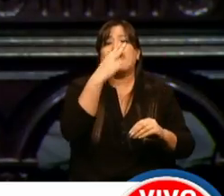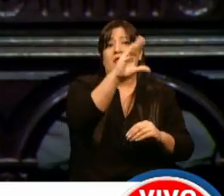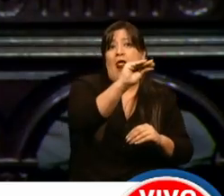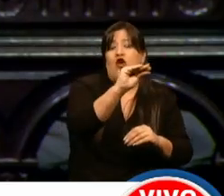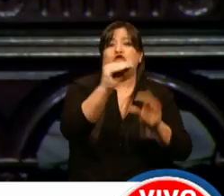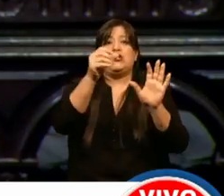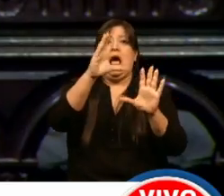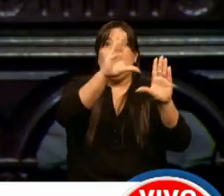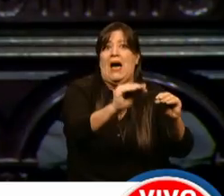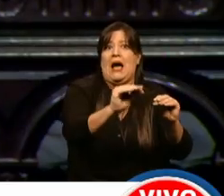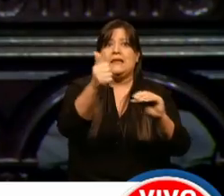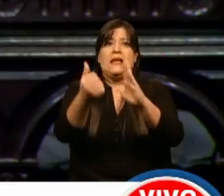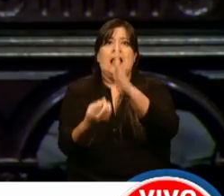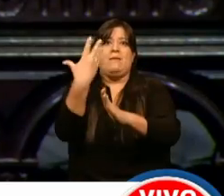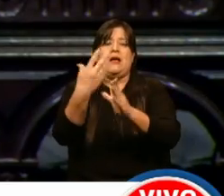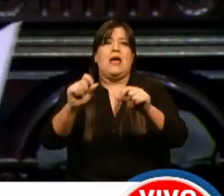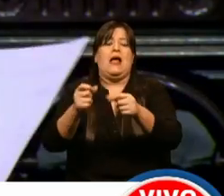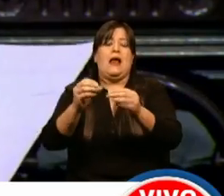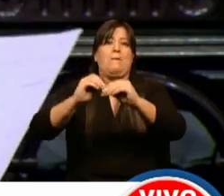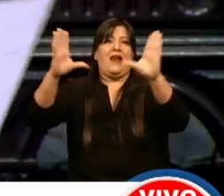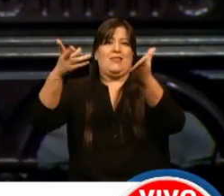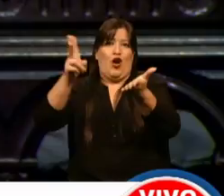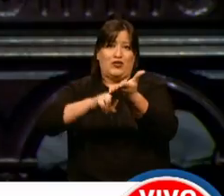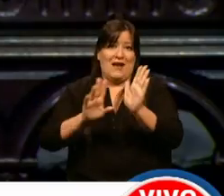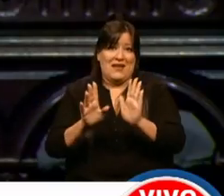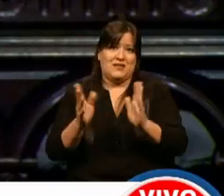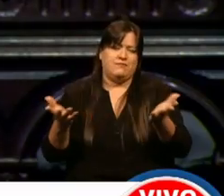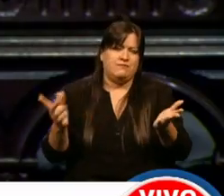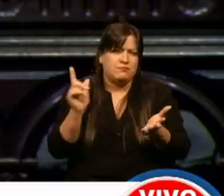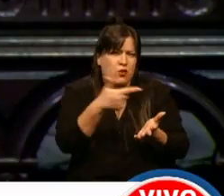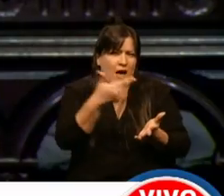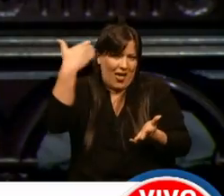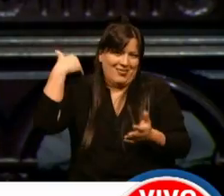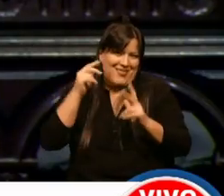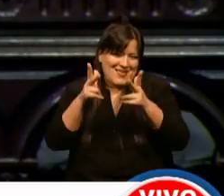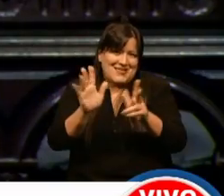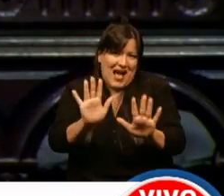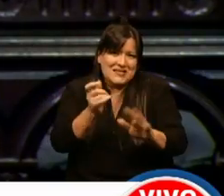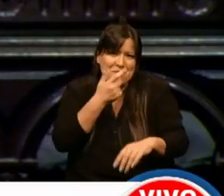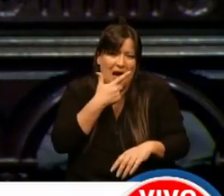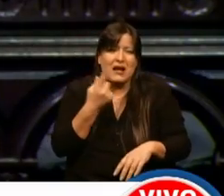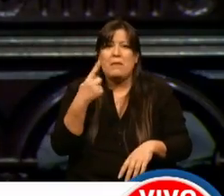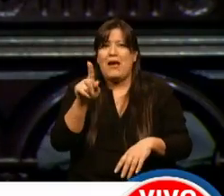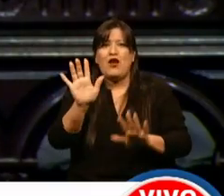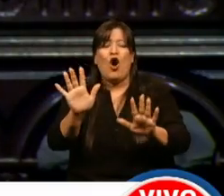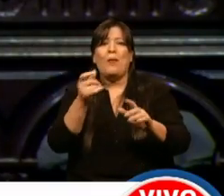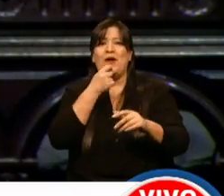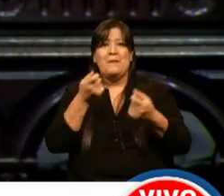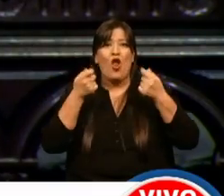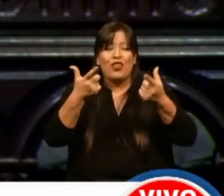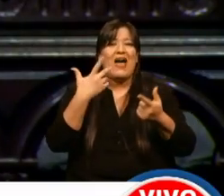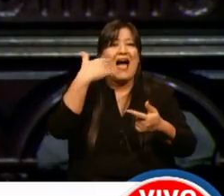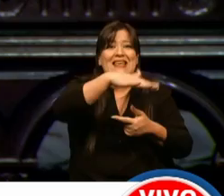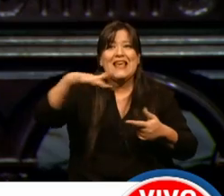aprender a las 6 de la mañana no creo que nadie que tenga la oportunidad de poder brindarle calefacción a su